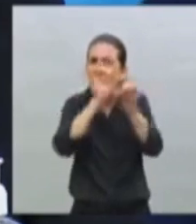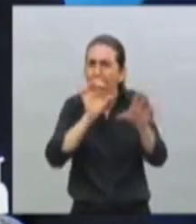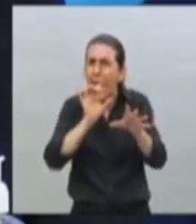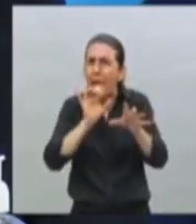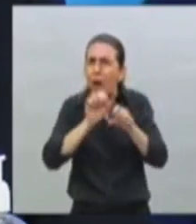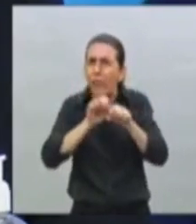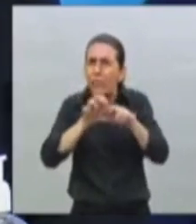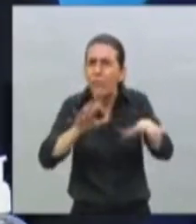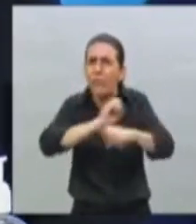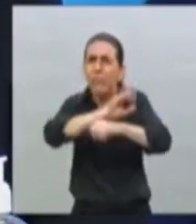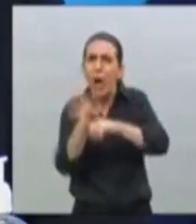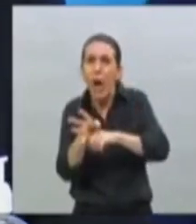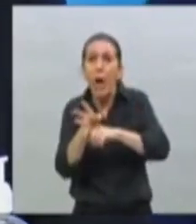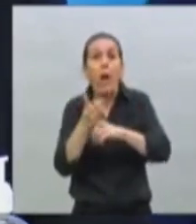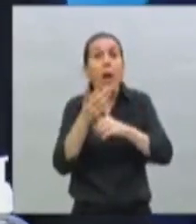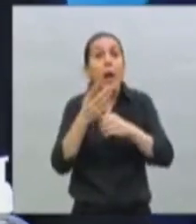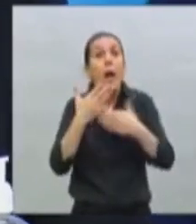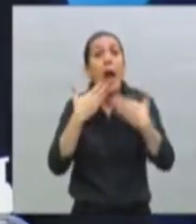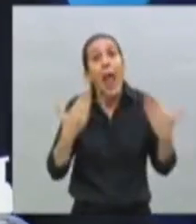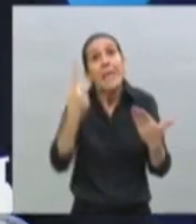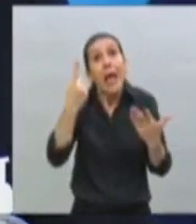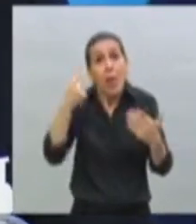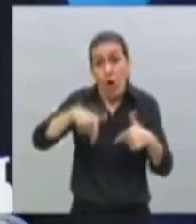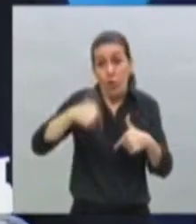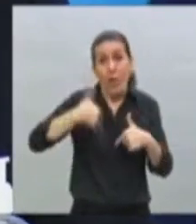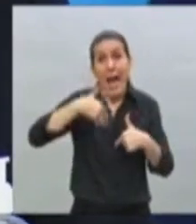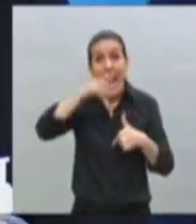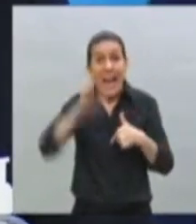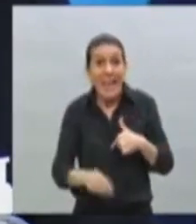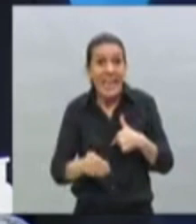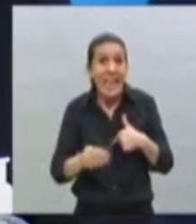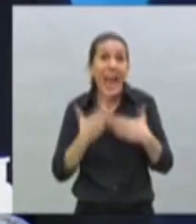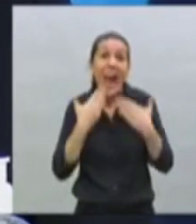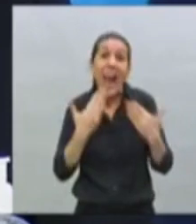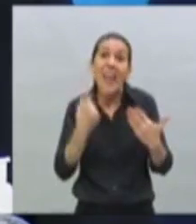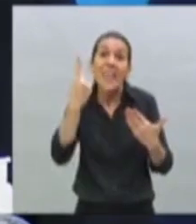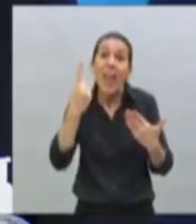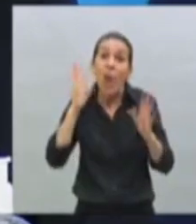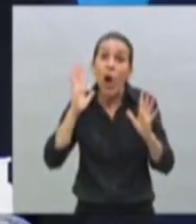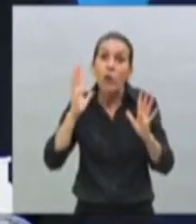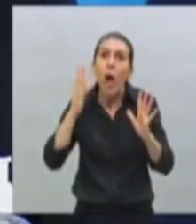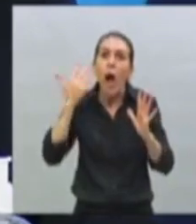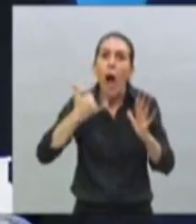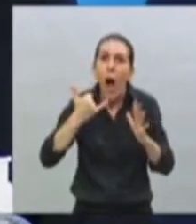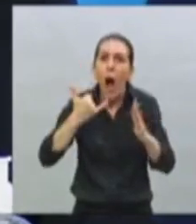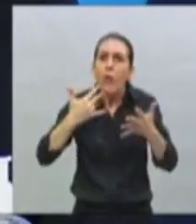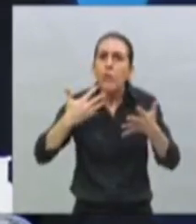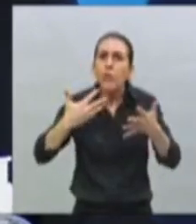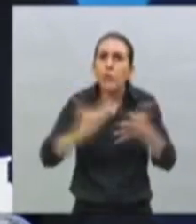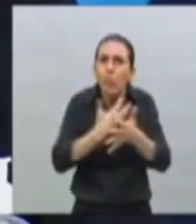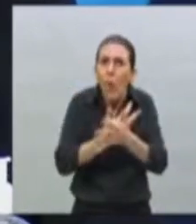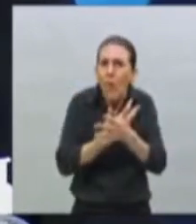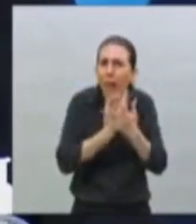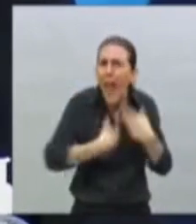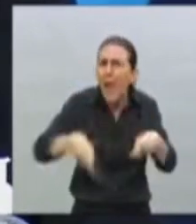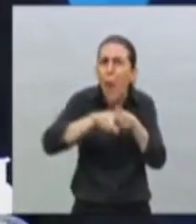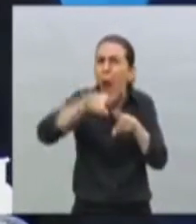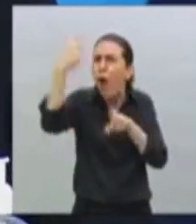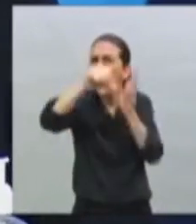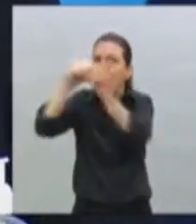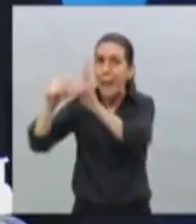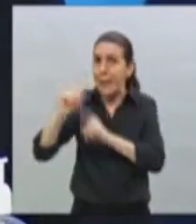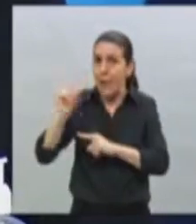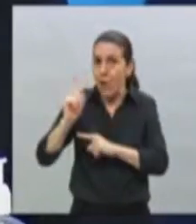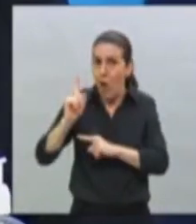Dios, en la Argentina no ha tenido la capacidad de daño que ha expresado en otros lugares del mundo. Pero eso